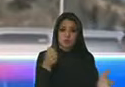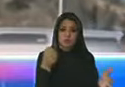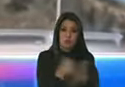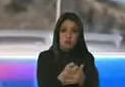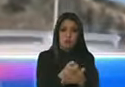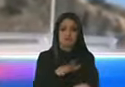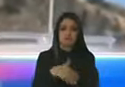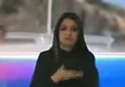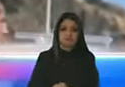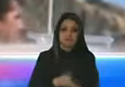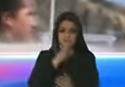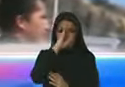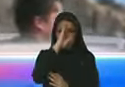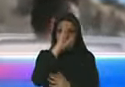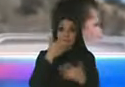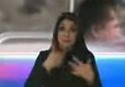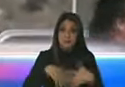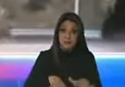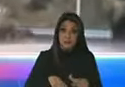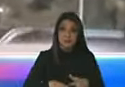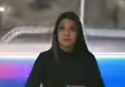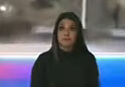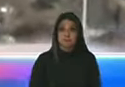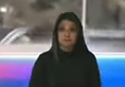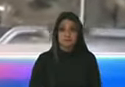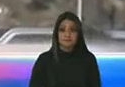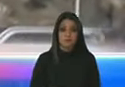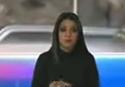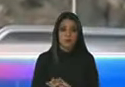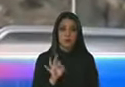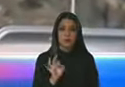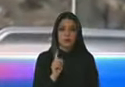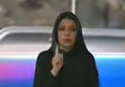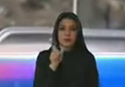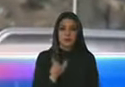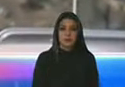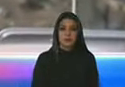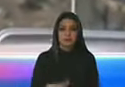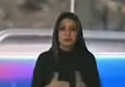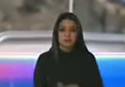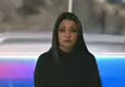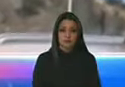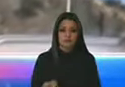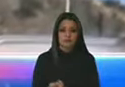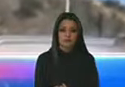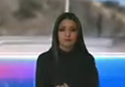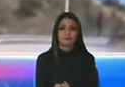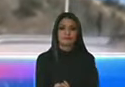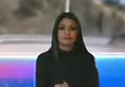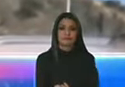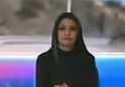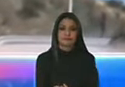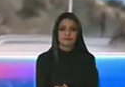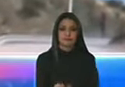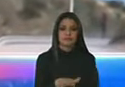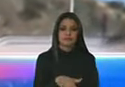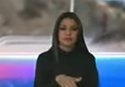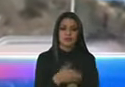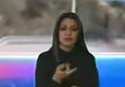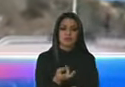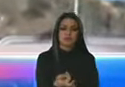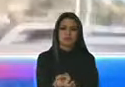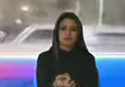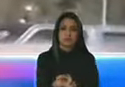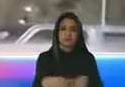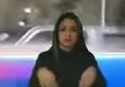vez en el lugar, se pudo constatar que una persona yacía sin vida, tendida en el piso, cubierto